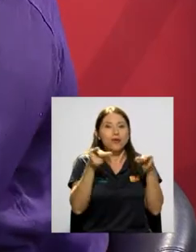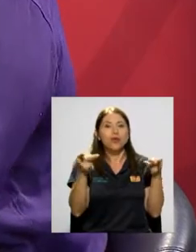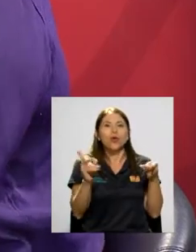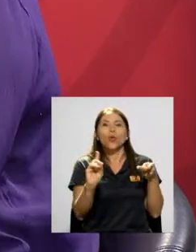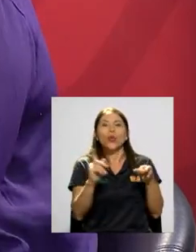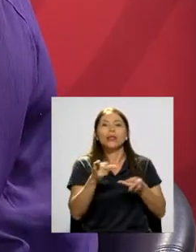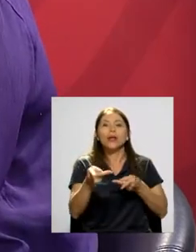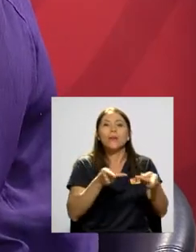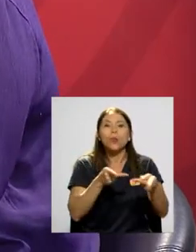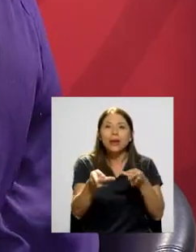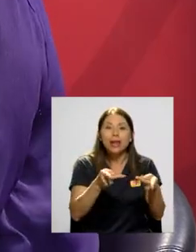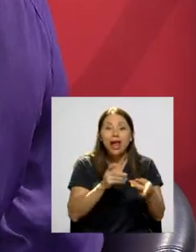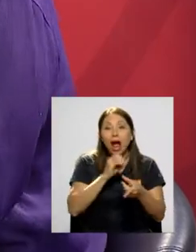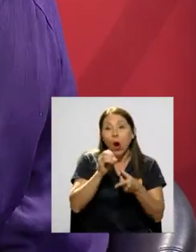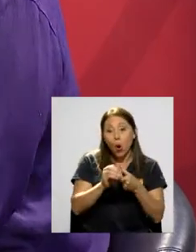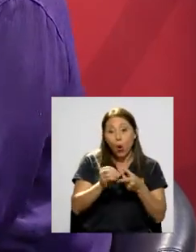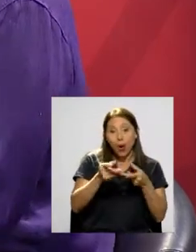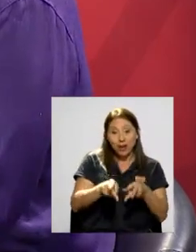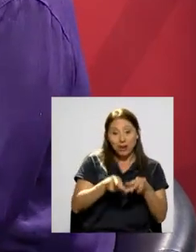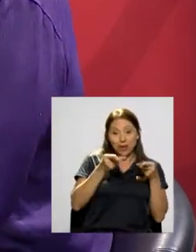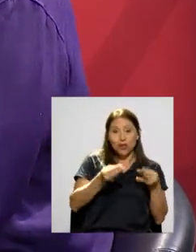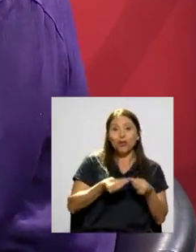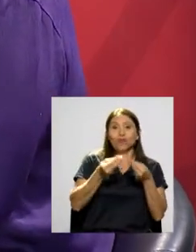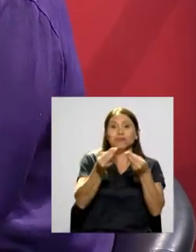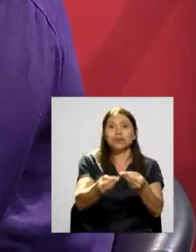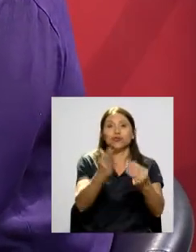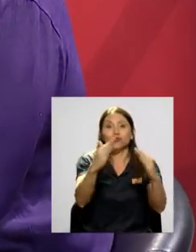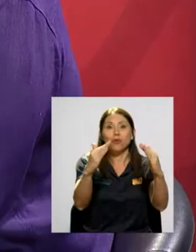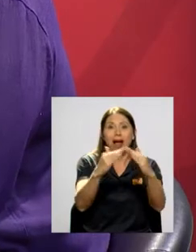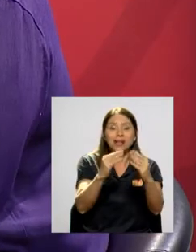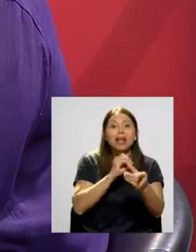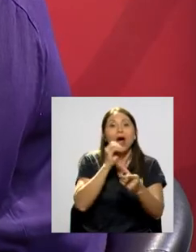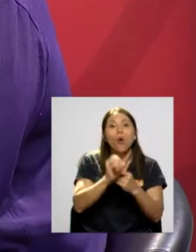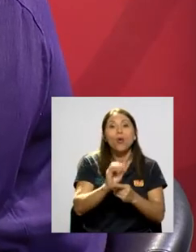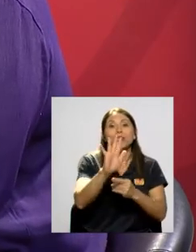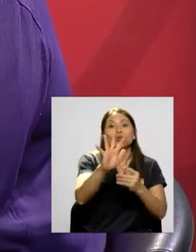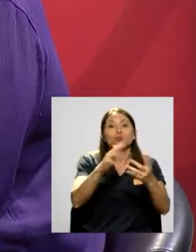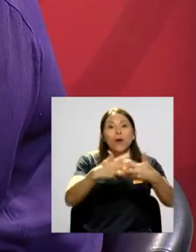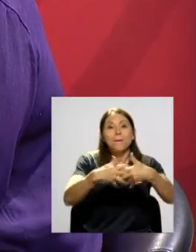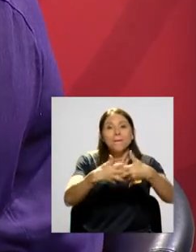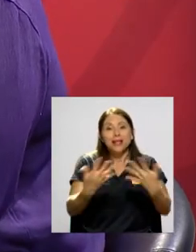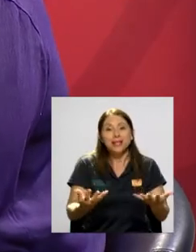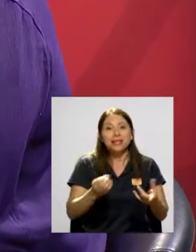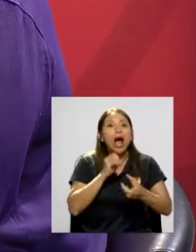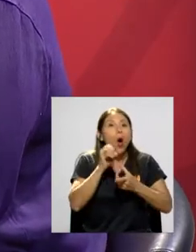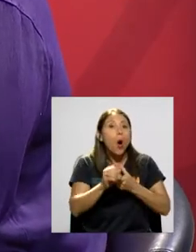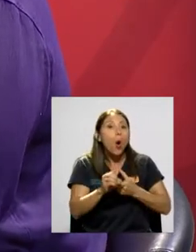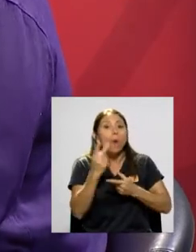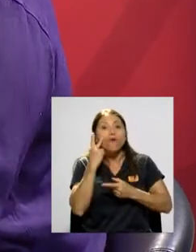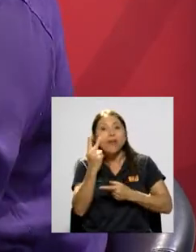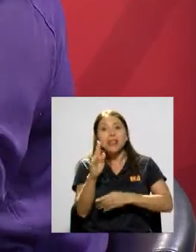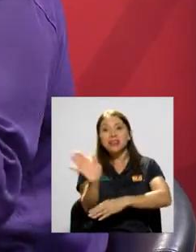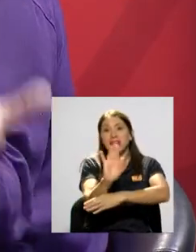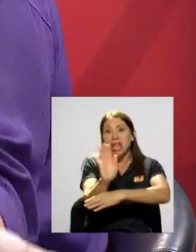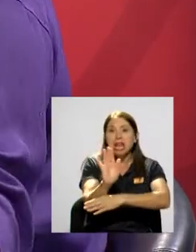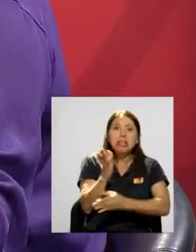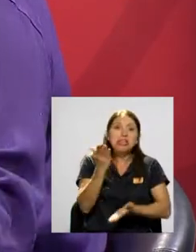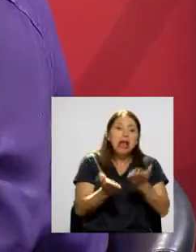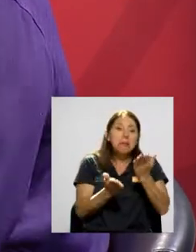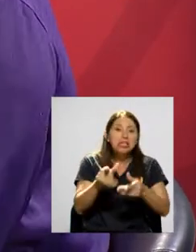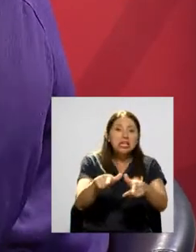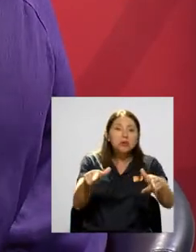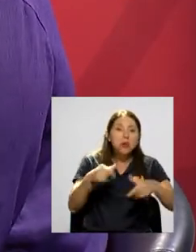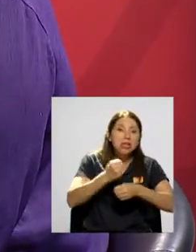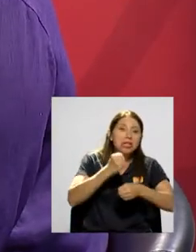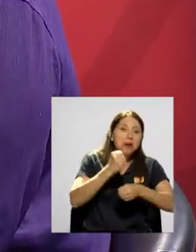casa, porque llega a su empresa, porque ve las noticias en vivo desde un televisor, tal vez en el comedor donde está comiendo, en la soda, en su